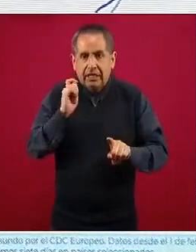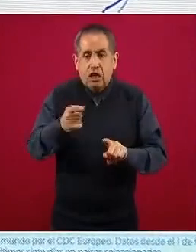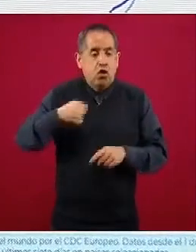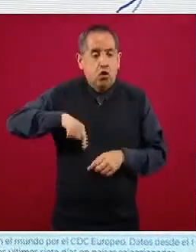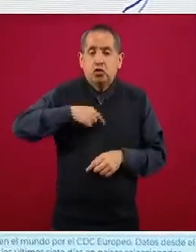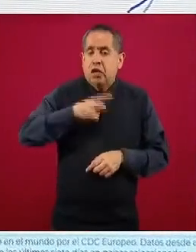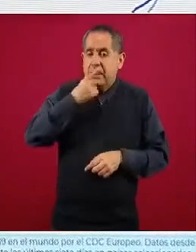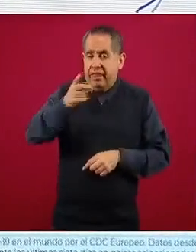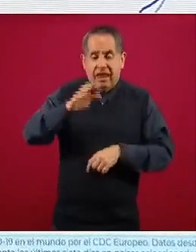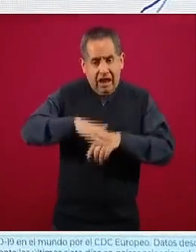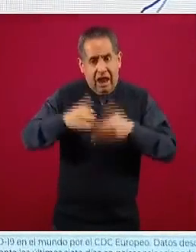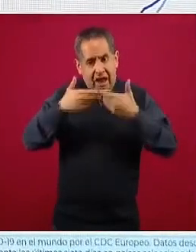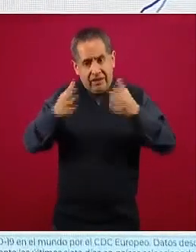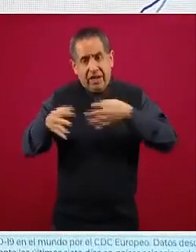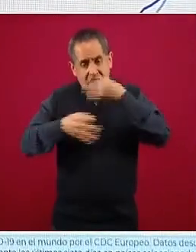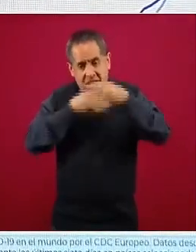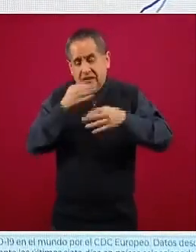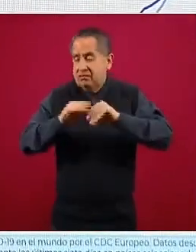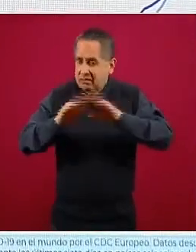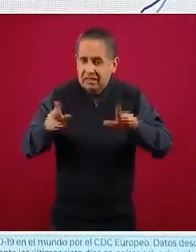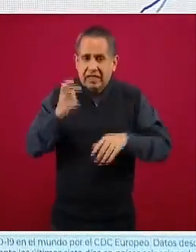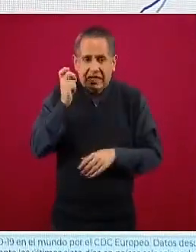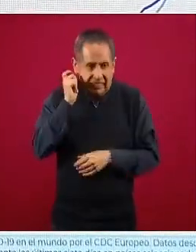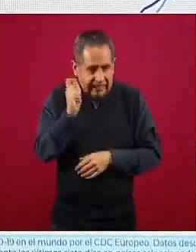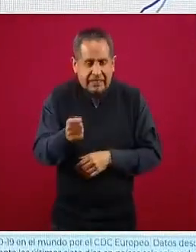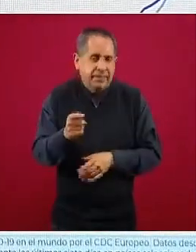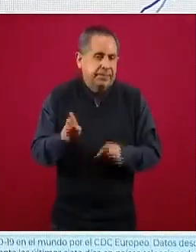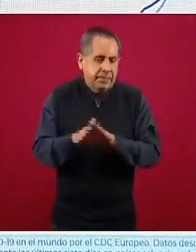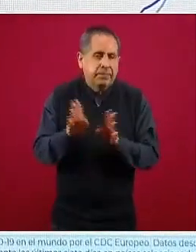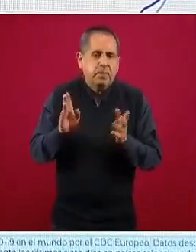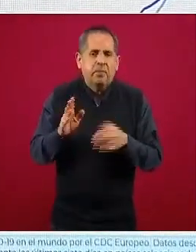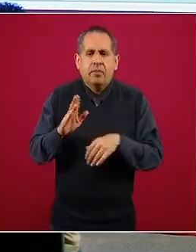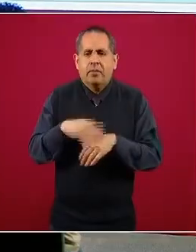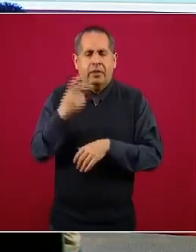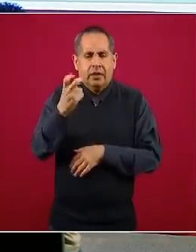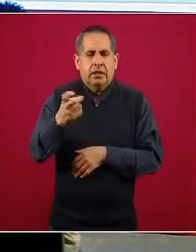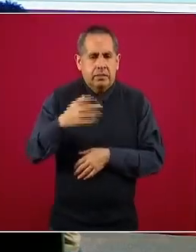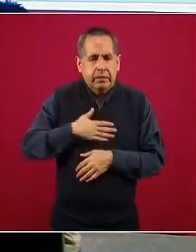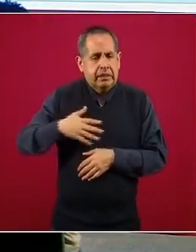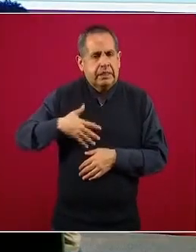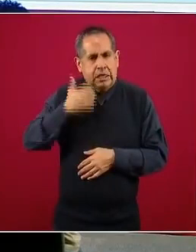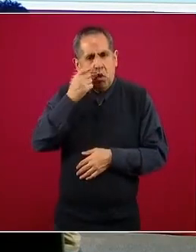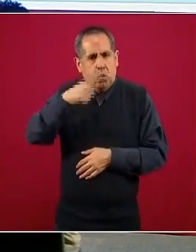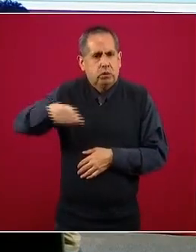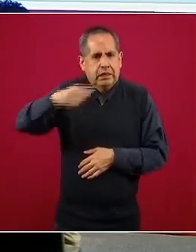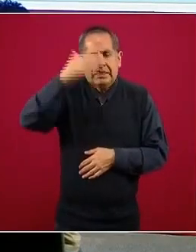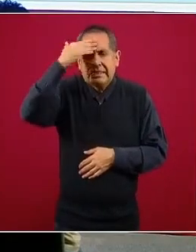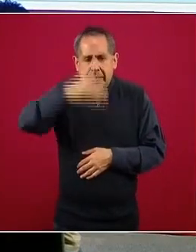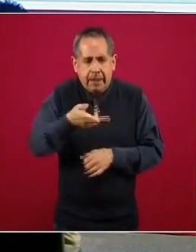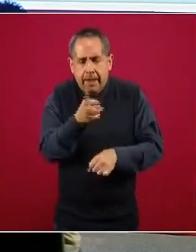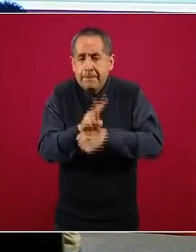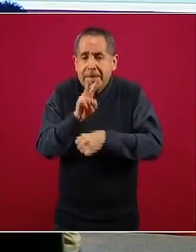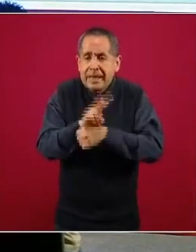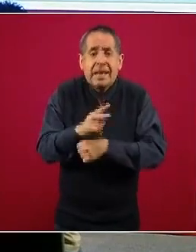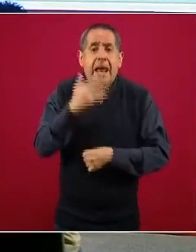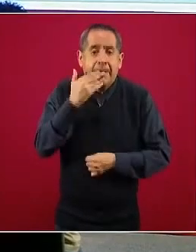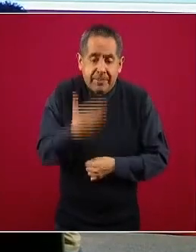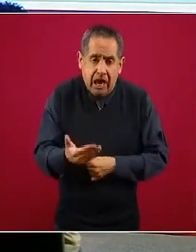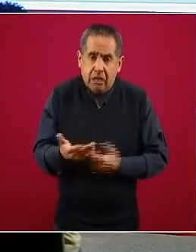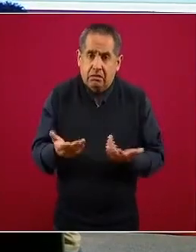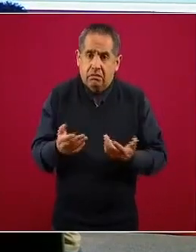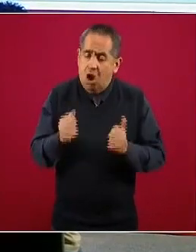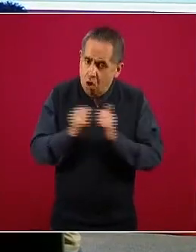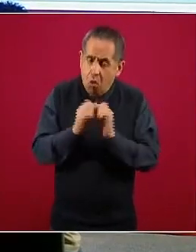Nosotros lo decimos abiertamente y lo seguiremos diciendo abiertamente porque nos interesa que la vigilancia se haga con